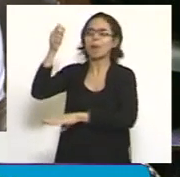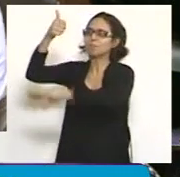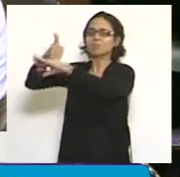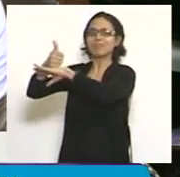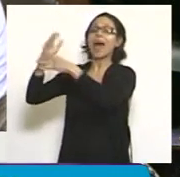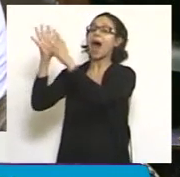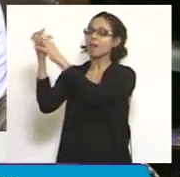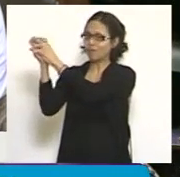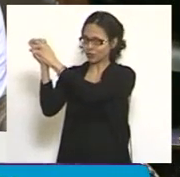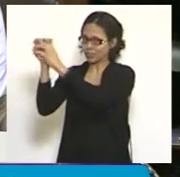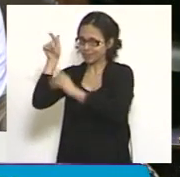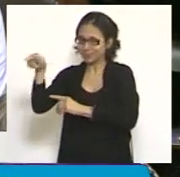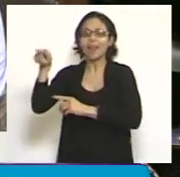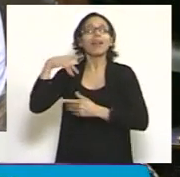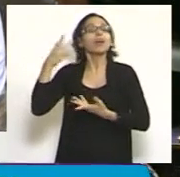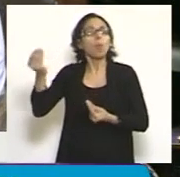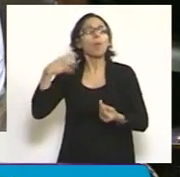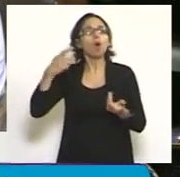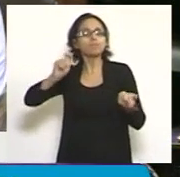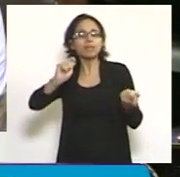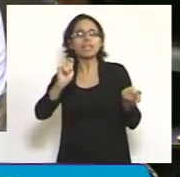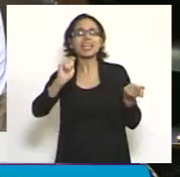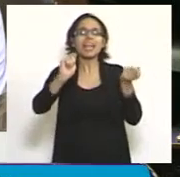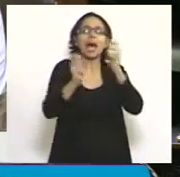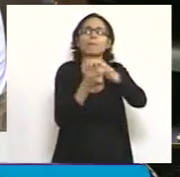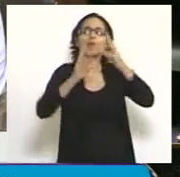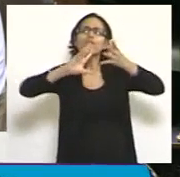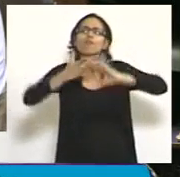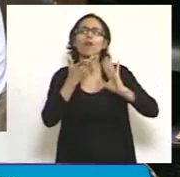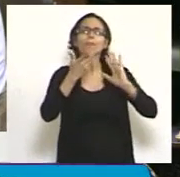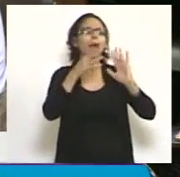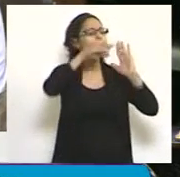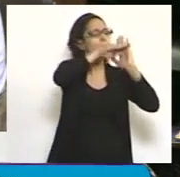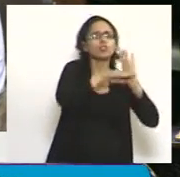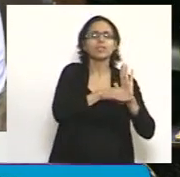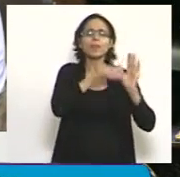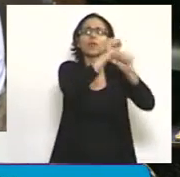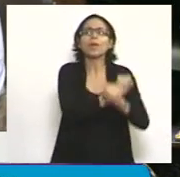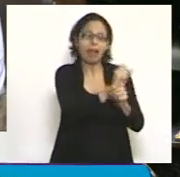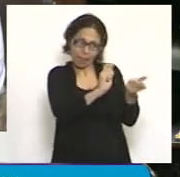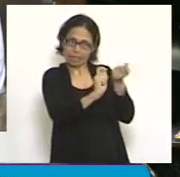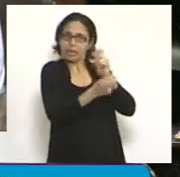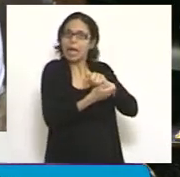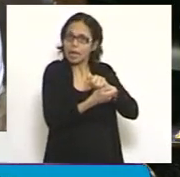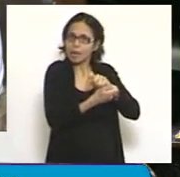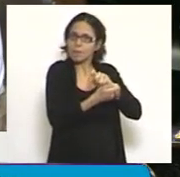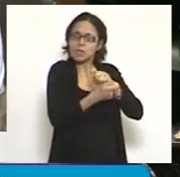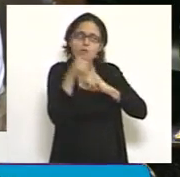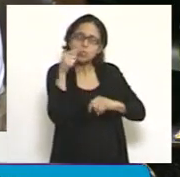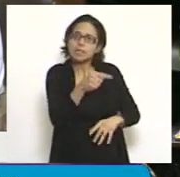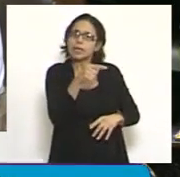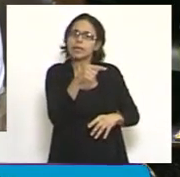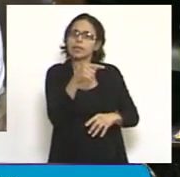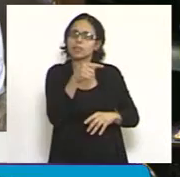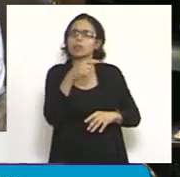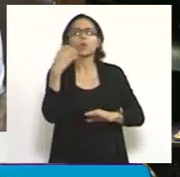el tema del cambio de procedimiento penal fue de